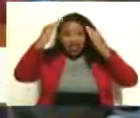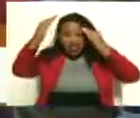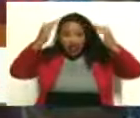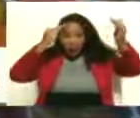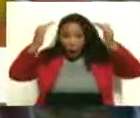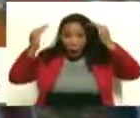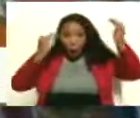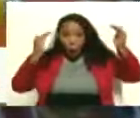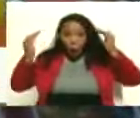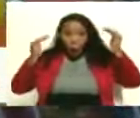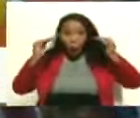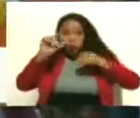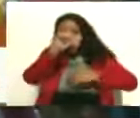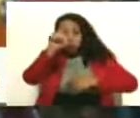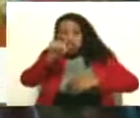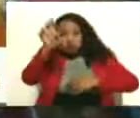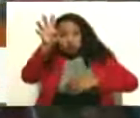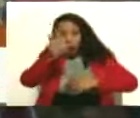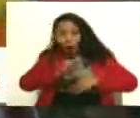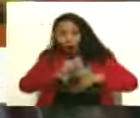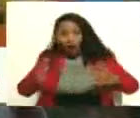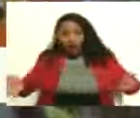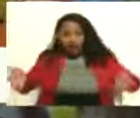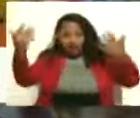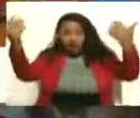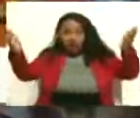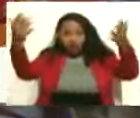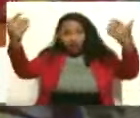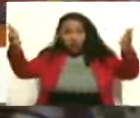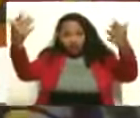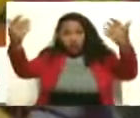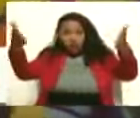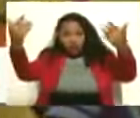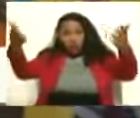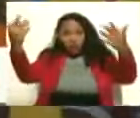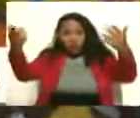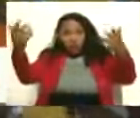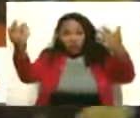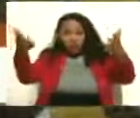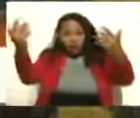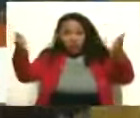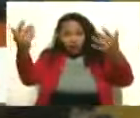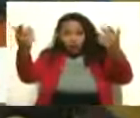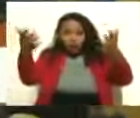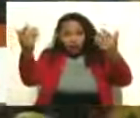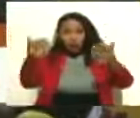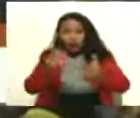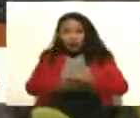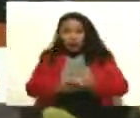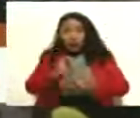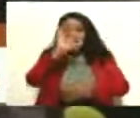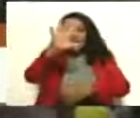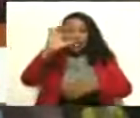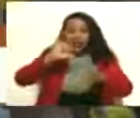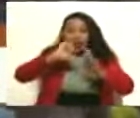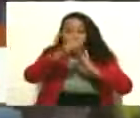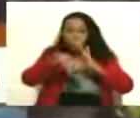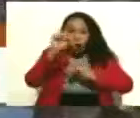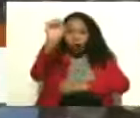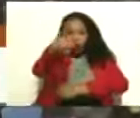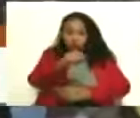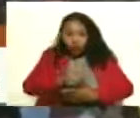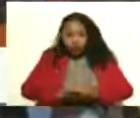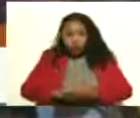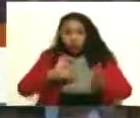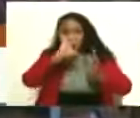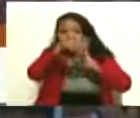por nuestra Guayana Esequiba. ¡Arriba, arriba! ¡Arriba, arriba, arriba, arriba, arriba, arriba! ¡Cinco